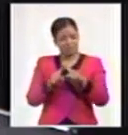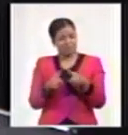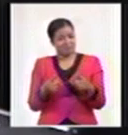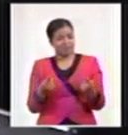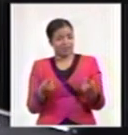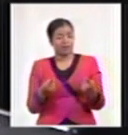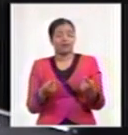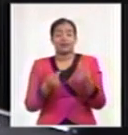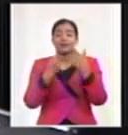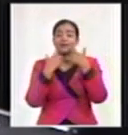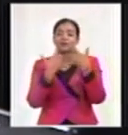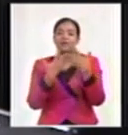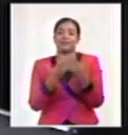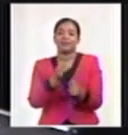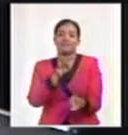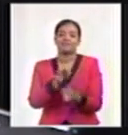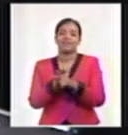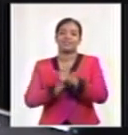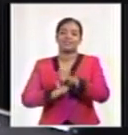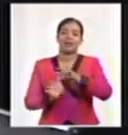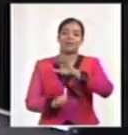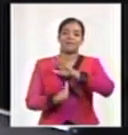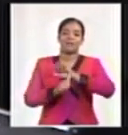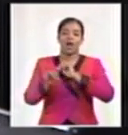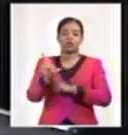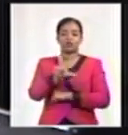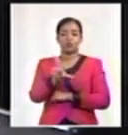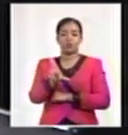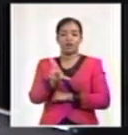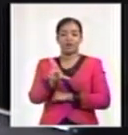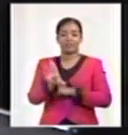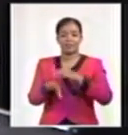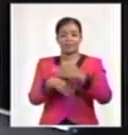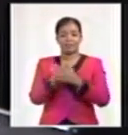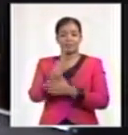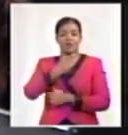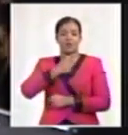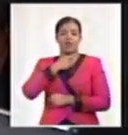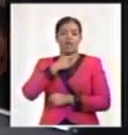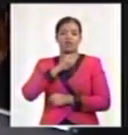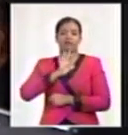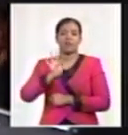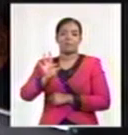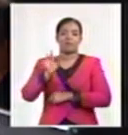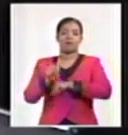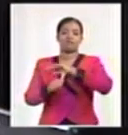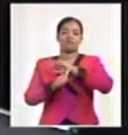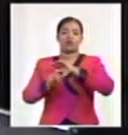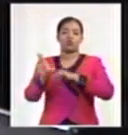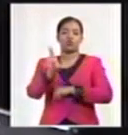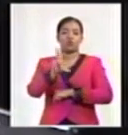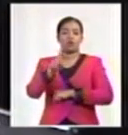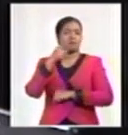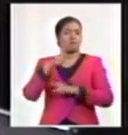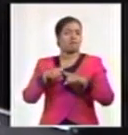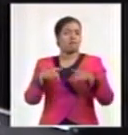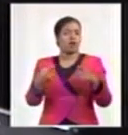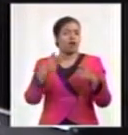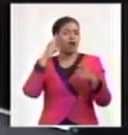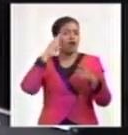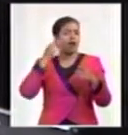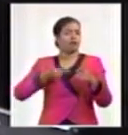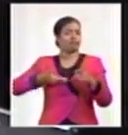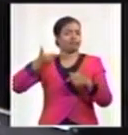de Lula al poder en Brasil el pasado primero de enero, porque viene de aquella primera ola